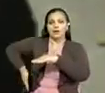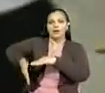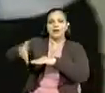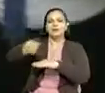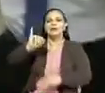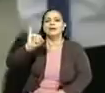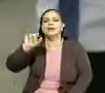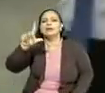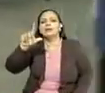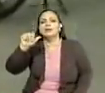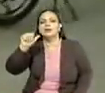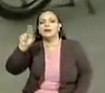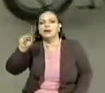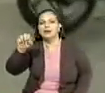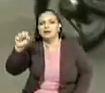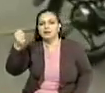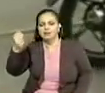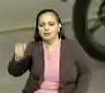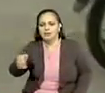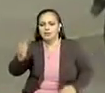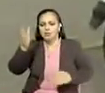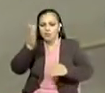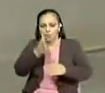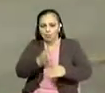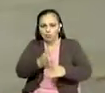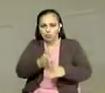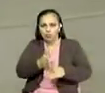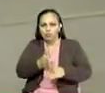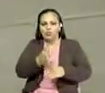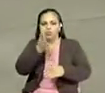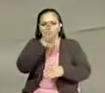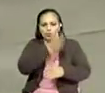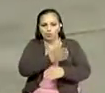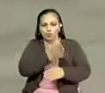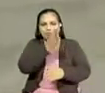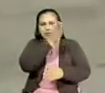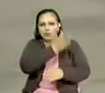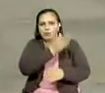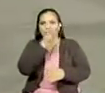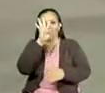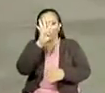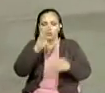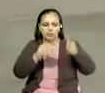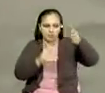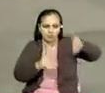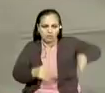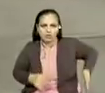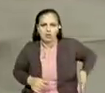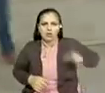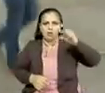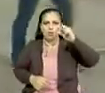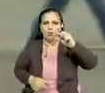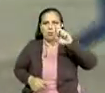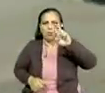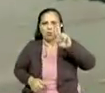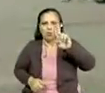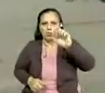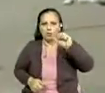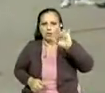por acá ya se encuentran los agentes de la Autoridad de Tránsito Municipal procediendo con la